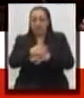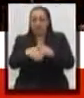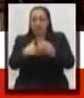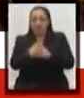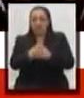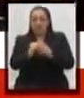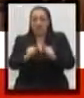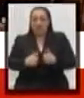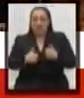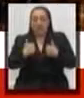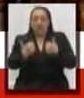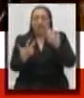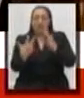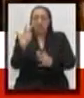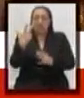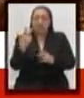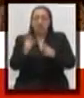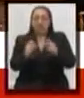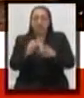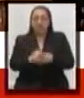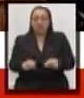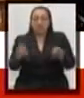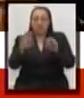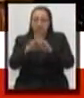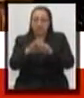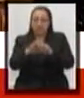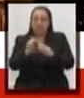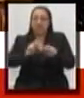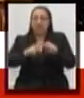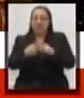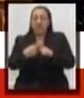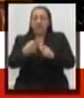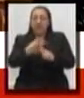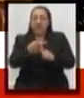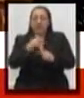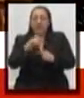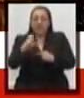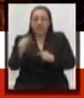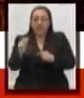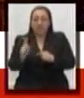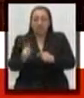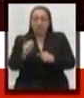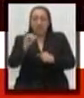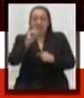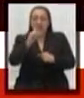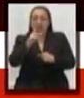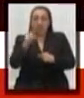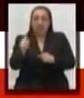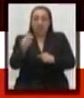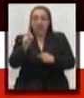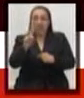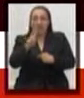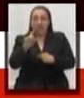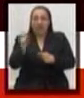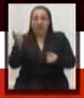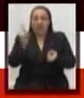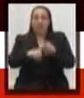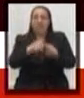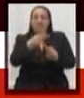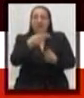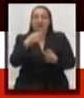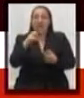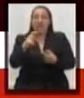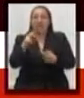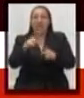de las vidas de 13 personajes emblemáticos, desde Garcilaso, Inca de la Vega, hasta Aya de la Torre